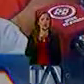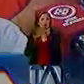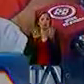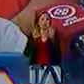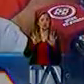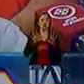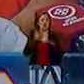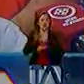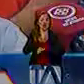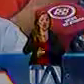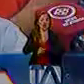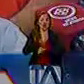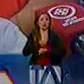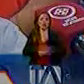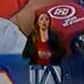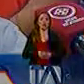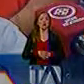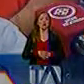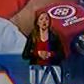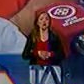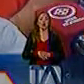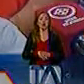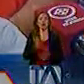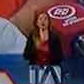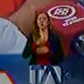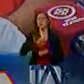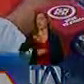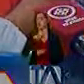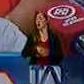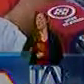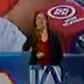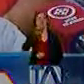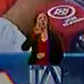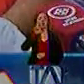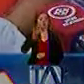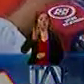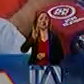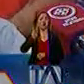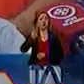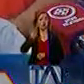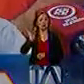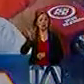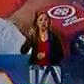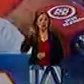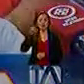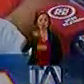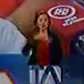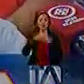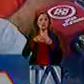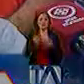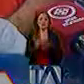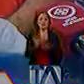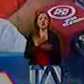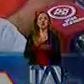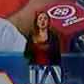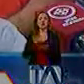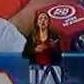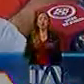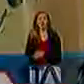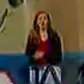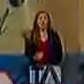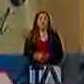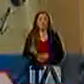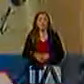ganada, hay un perjuicio de cerca de 1.378 millones de dólares. Queremos saber qué pasó con ese